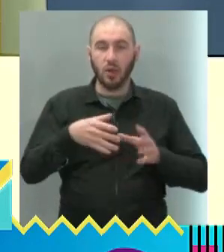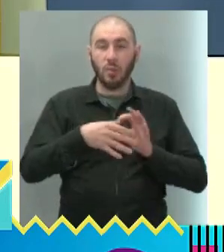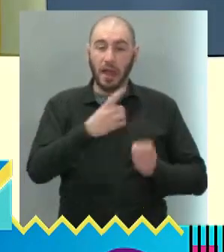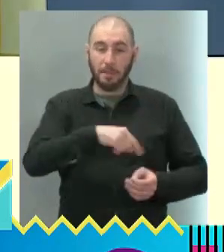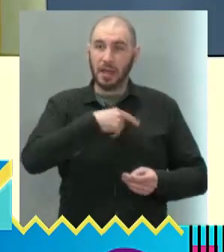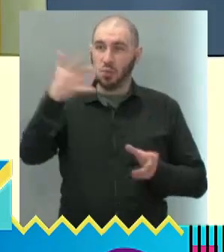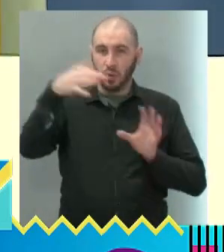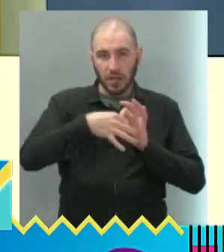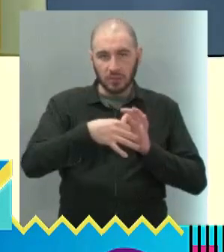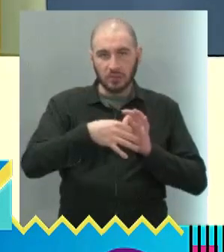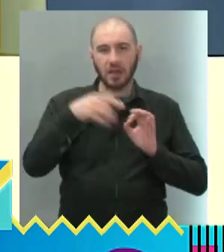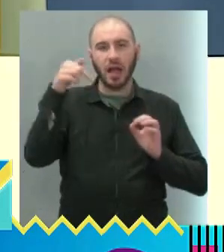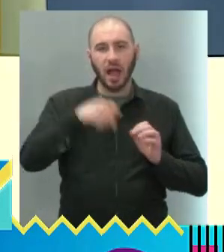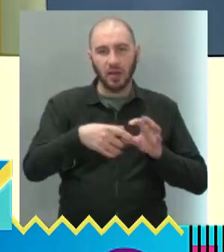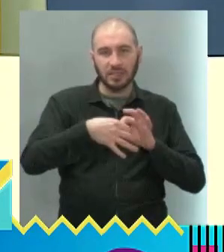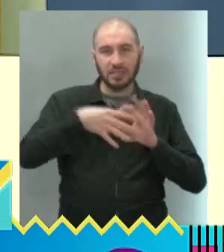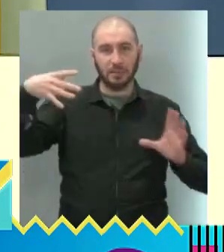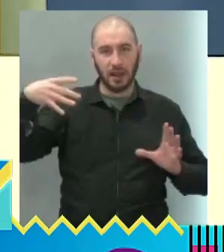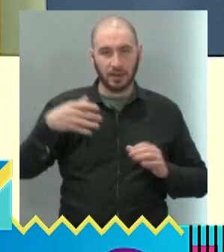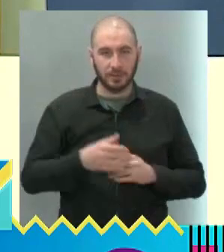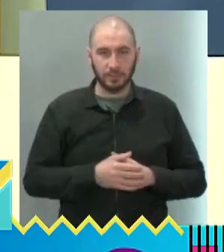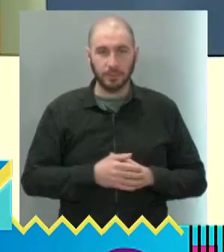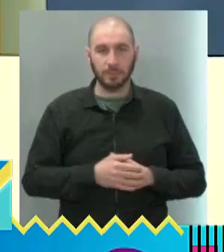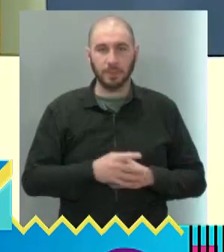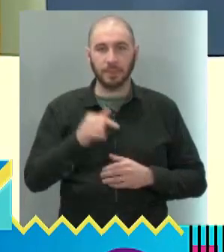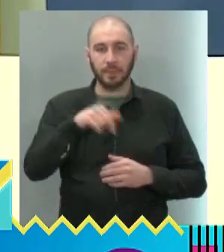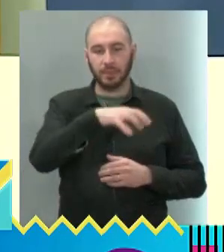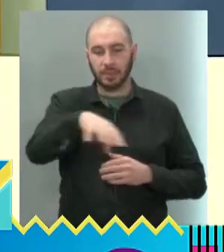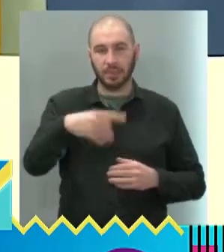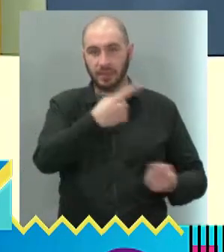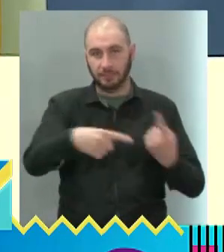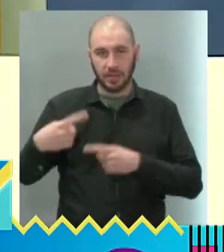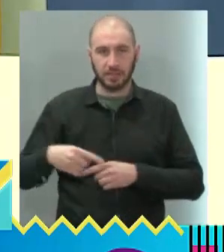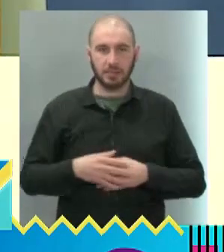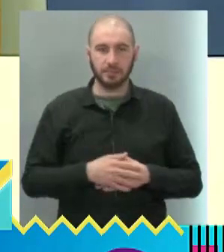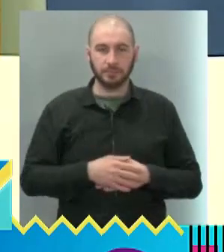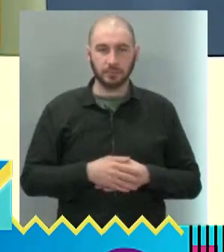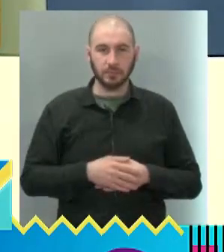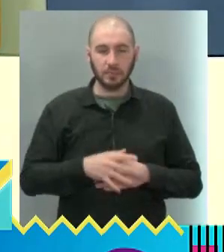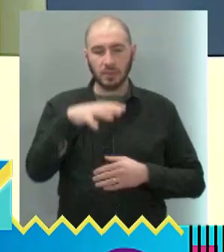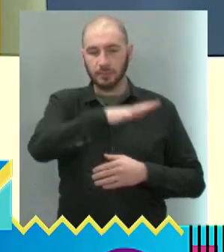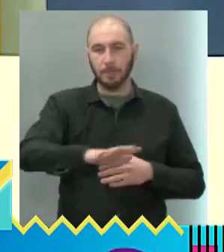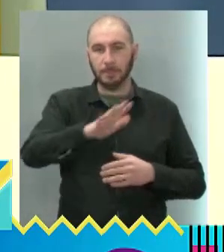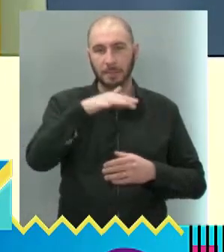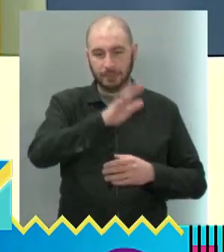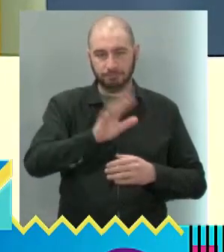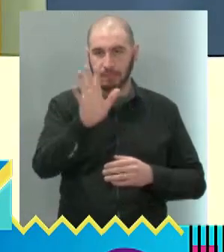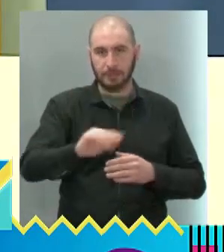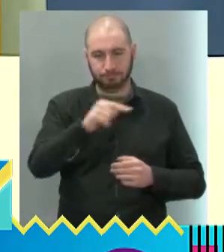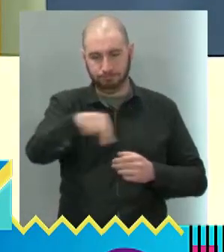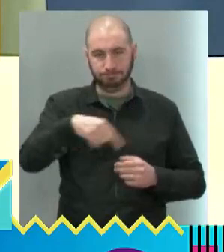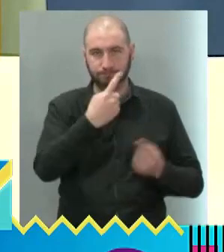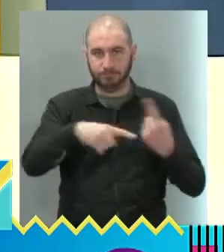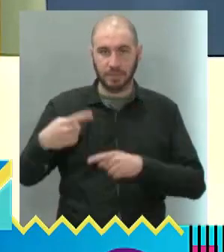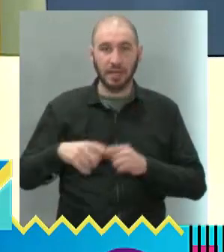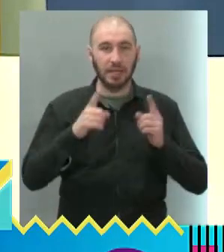Español, de repente se había fragmentado en distintos territorios, geográficamente hablando, y también